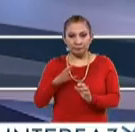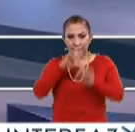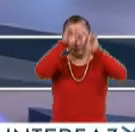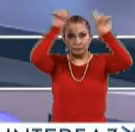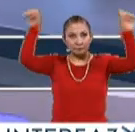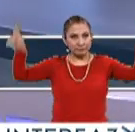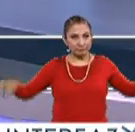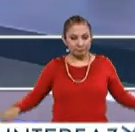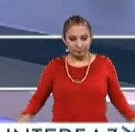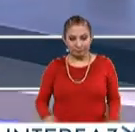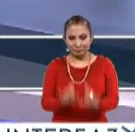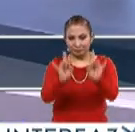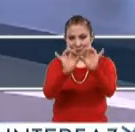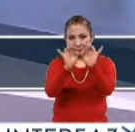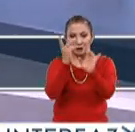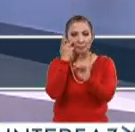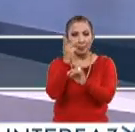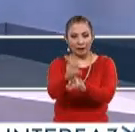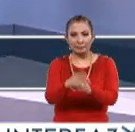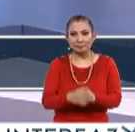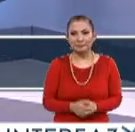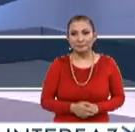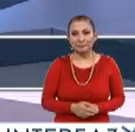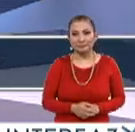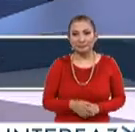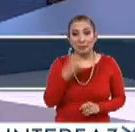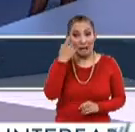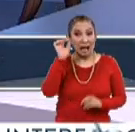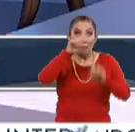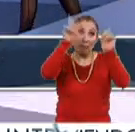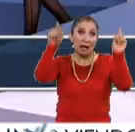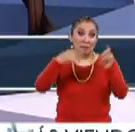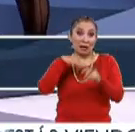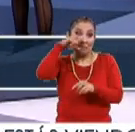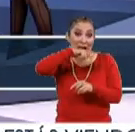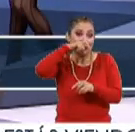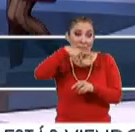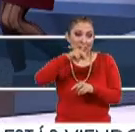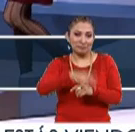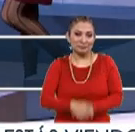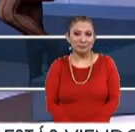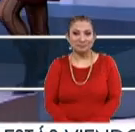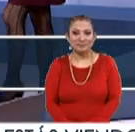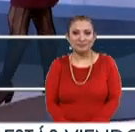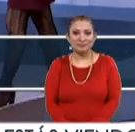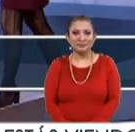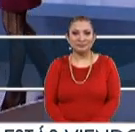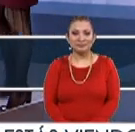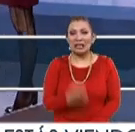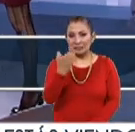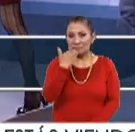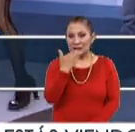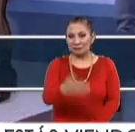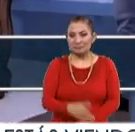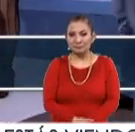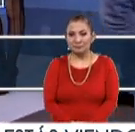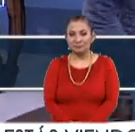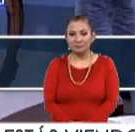pizarrón que improvisamos, a ver qué tal. Hubiéramos querido traer un pizarrón maya, pero bueno. Este está muy